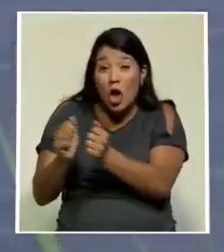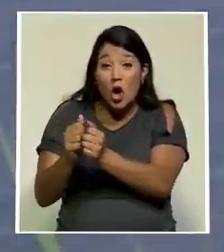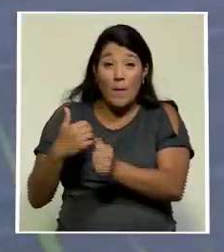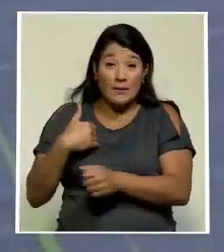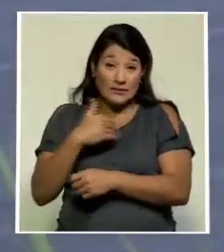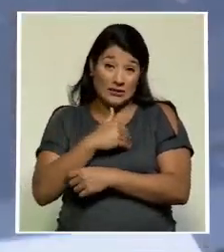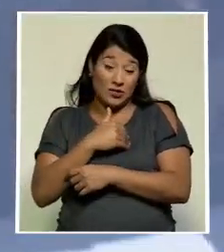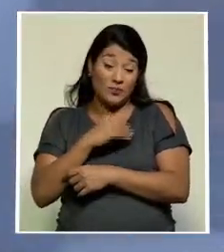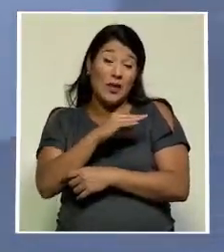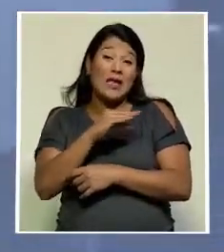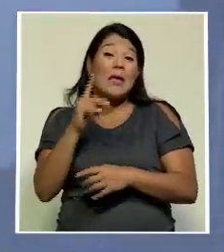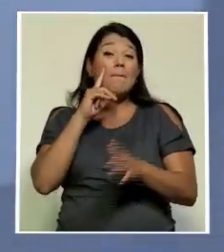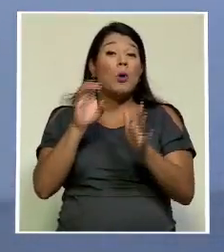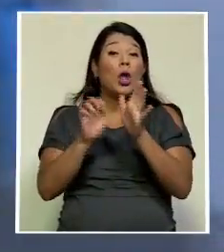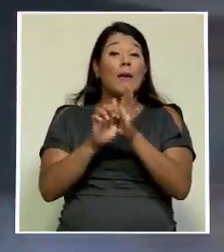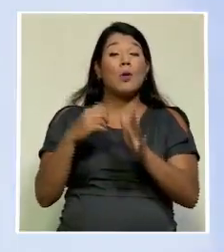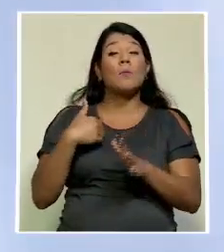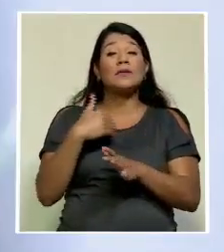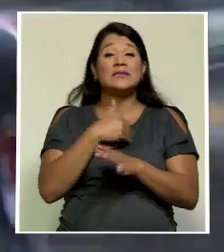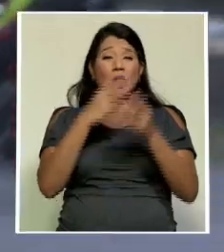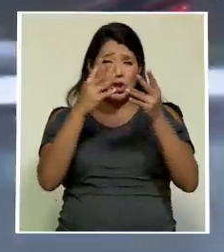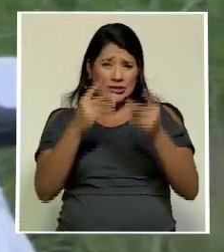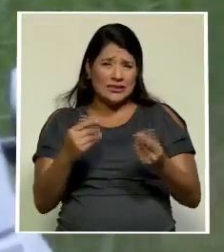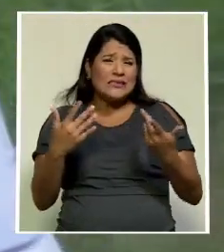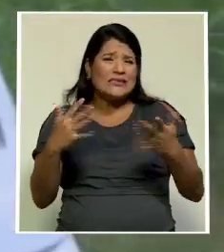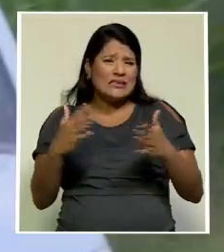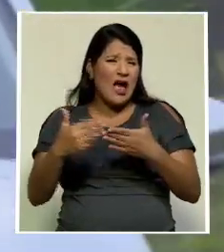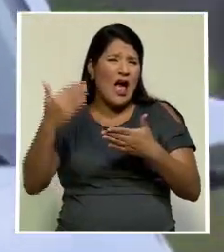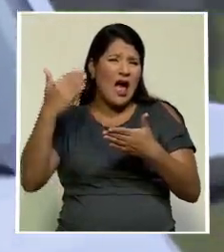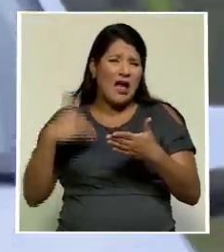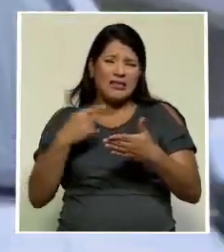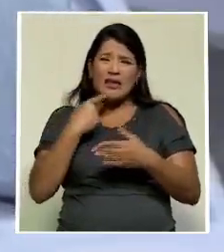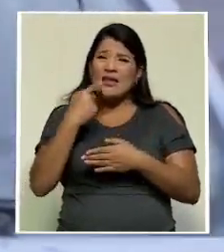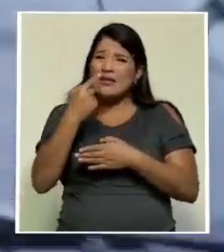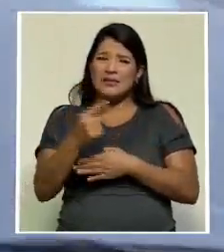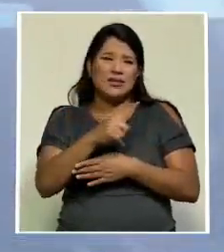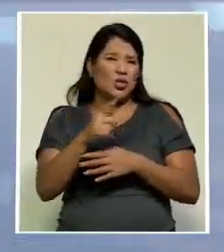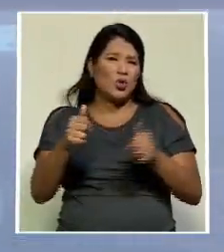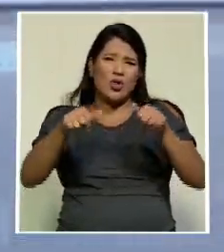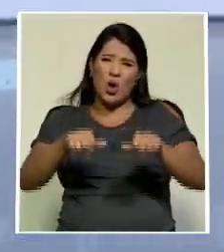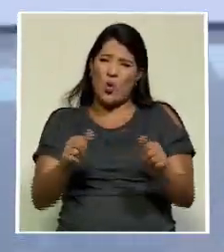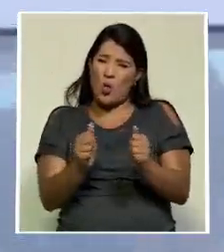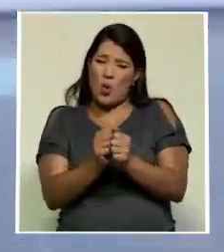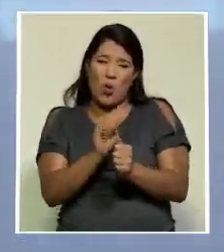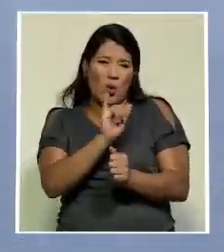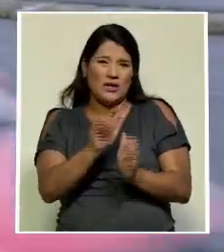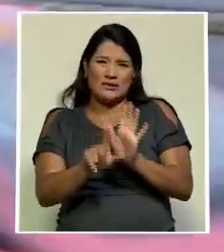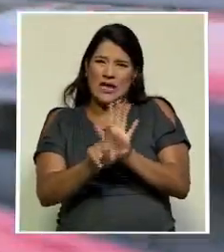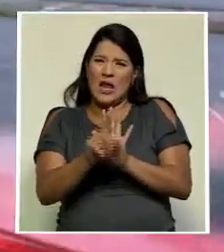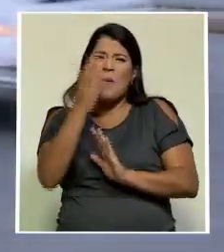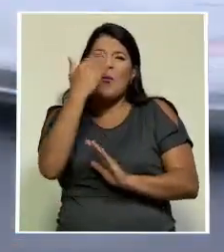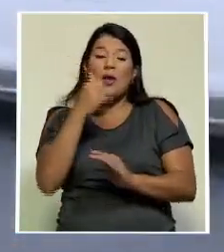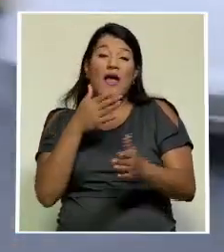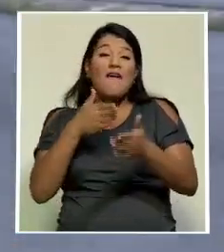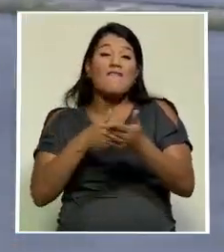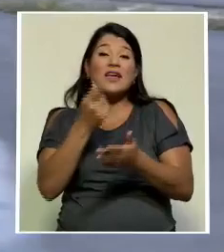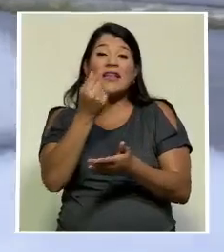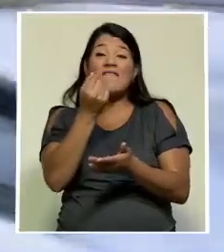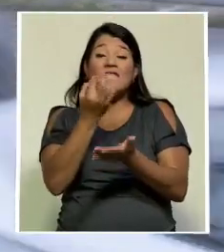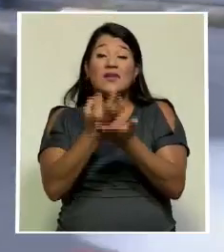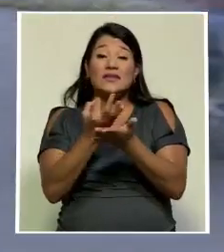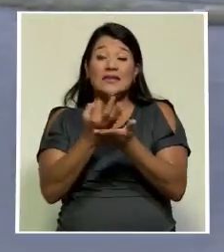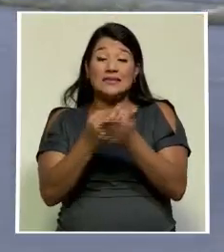Hacienda, que ya en reiteradas ocasiones han dicho que aprobar la ley es contraproducente para las finanzas públicas del